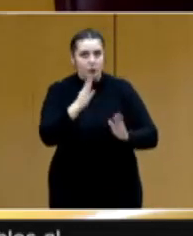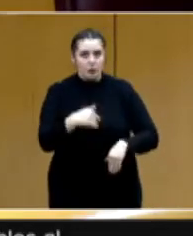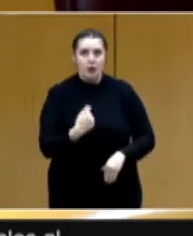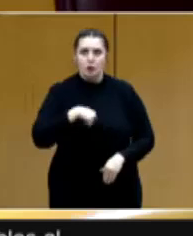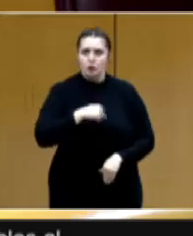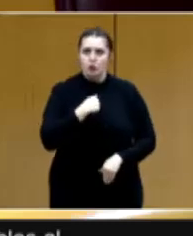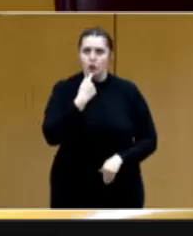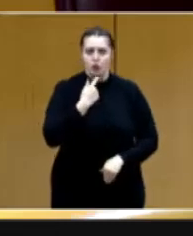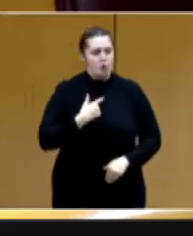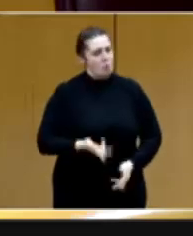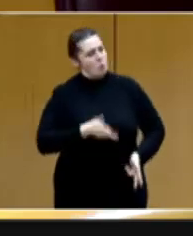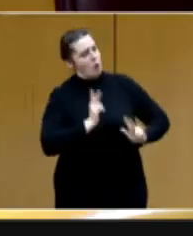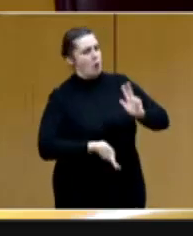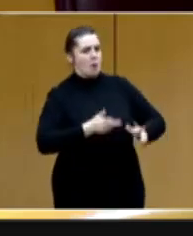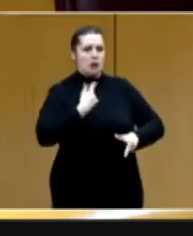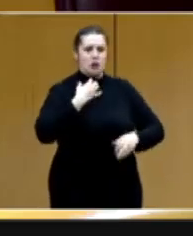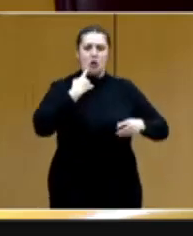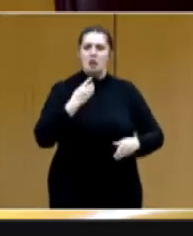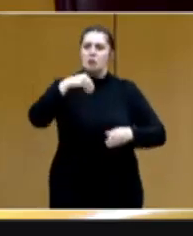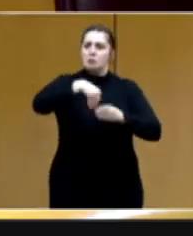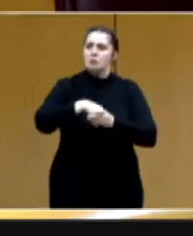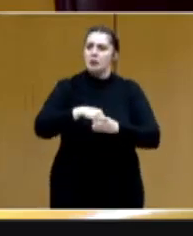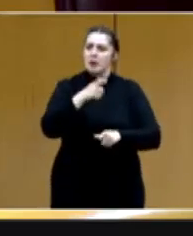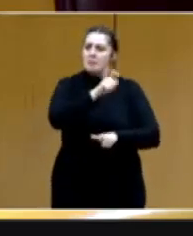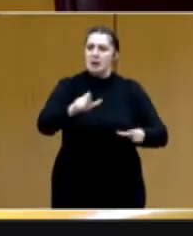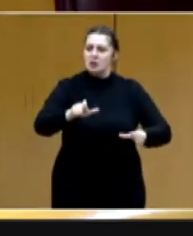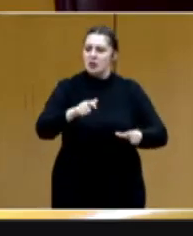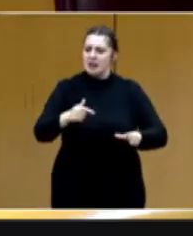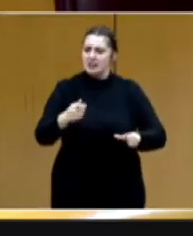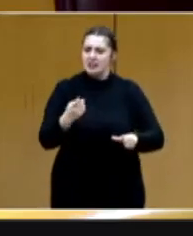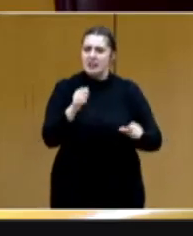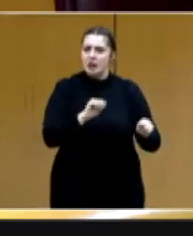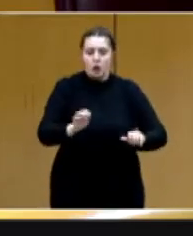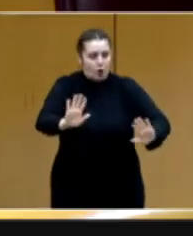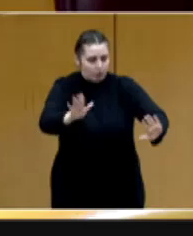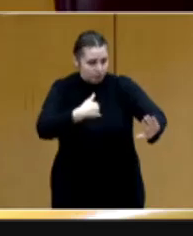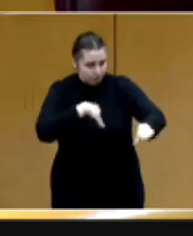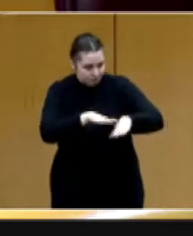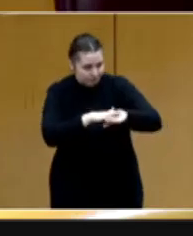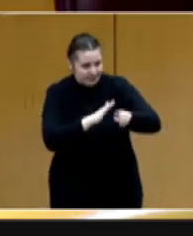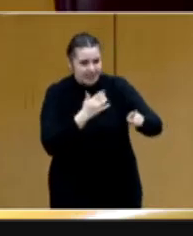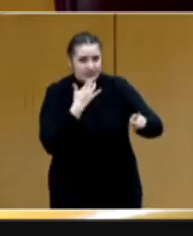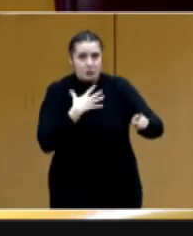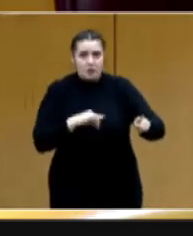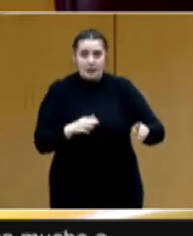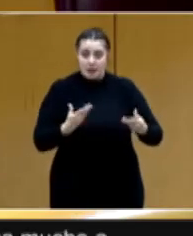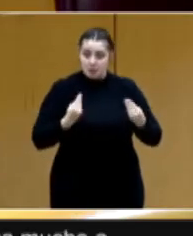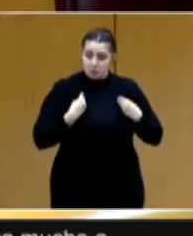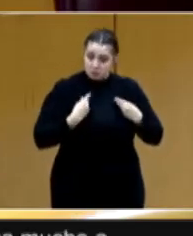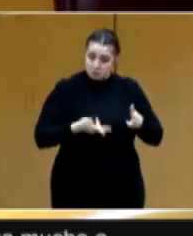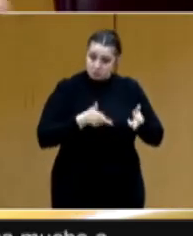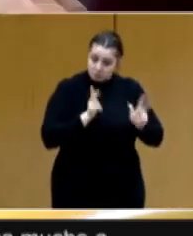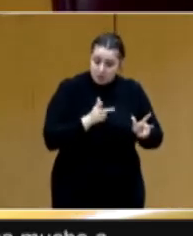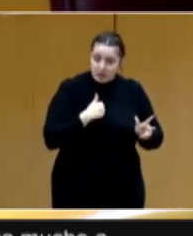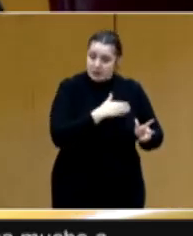los vascos habéis metido a una serie de gente que no tenía vecindad civil no mire usted si usted tiene vecindad que quiere seguir el sistema legitimar el código civil